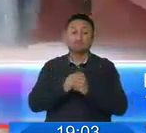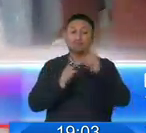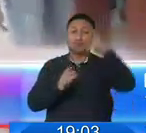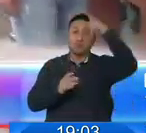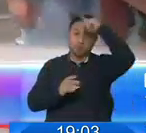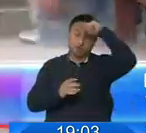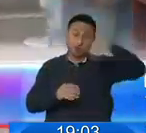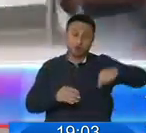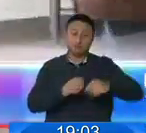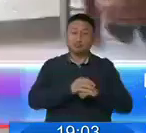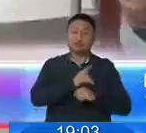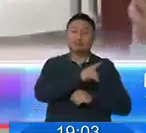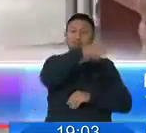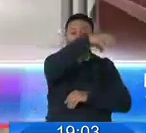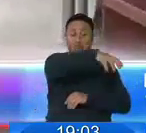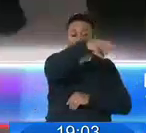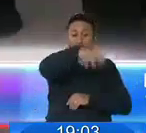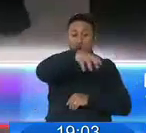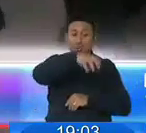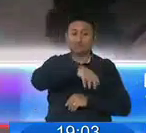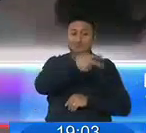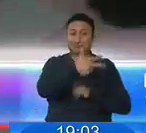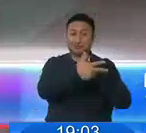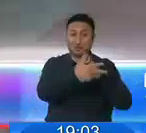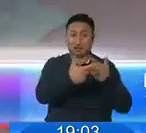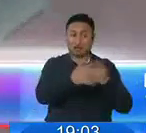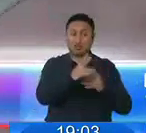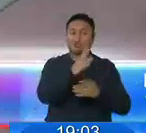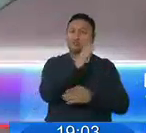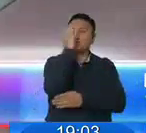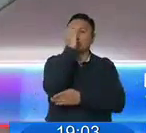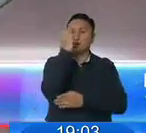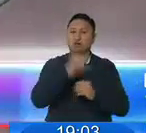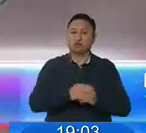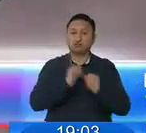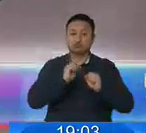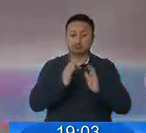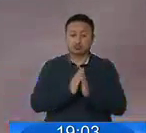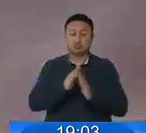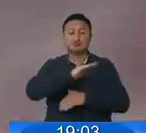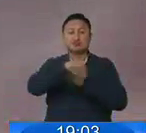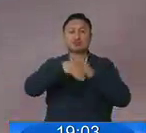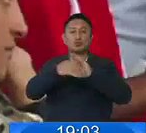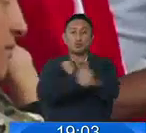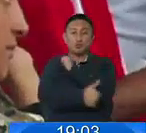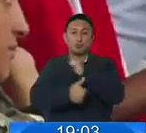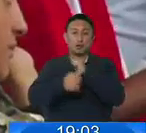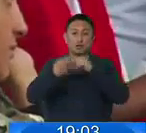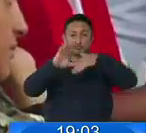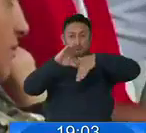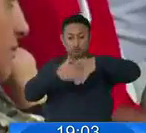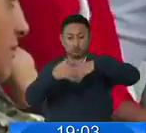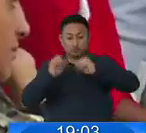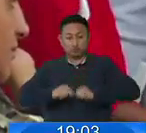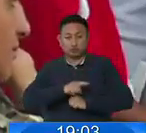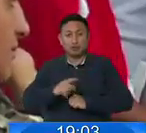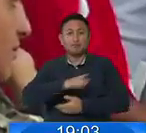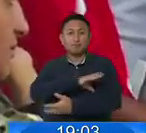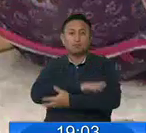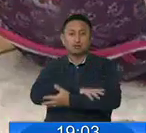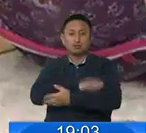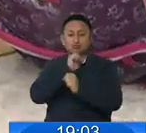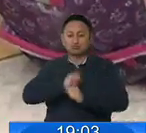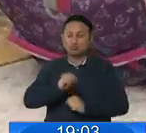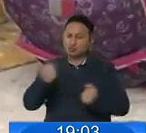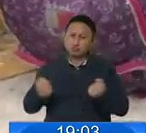los distritos de Aguascalientes, Arumilla y Tumbes. Además, hizo un llamado a todos los países de la región a sumarse a esta plataforma